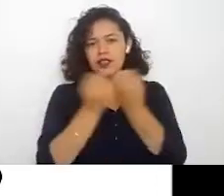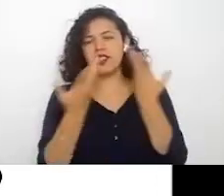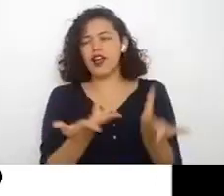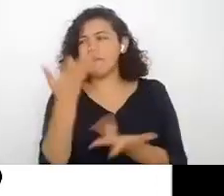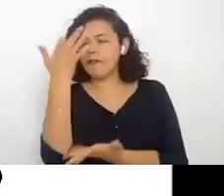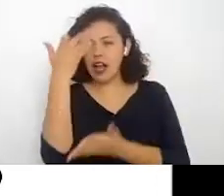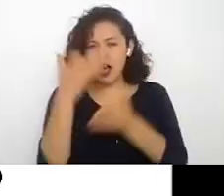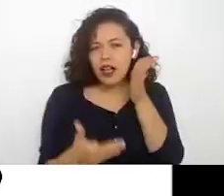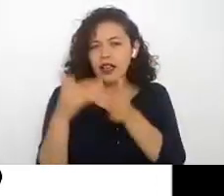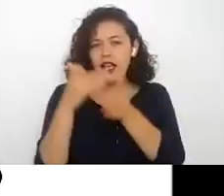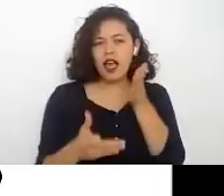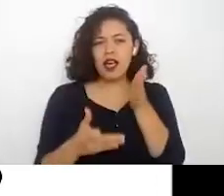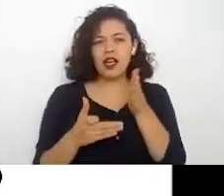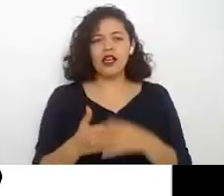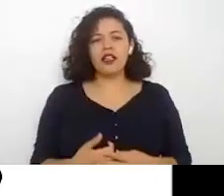en cuanto a